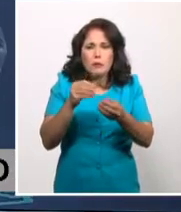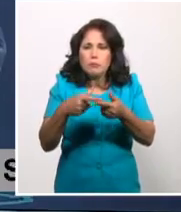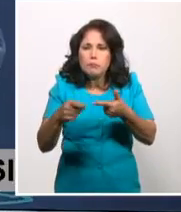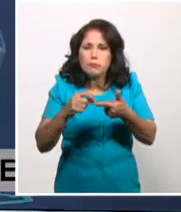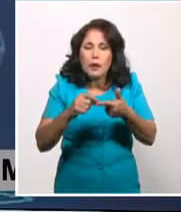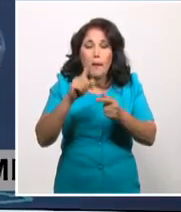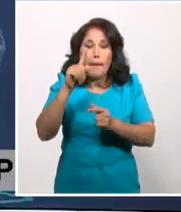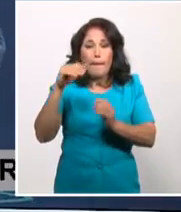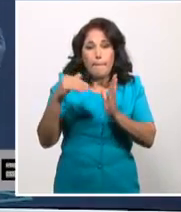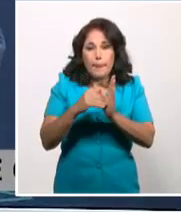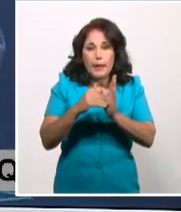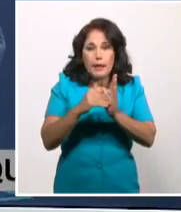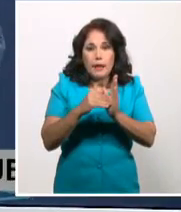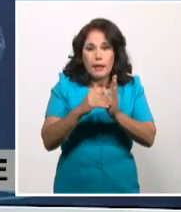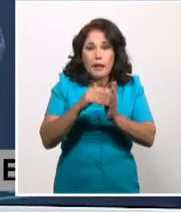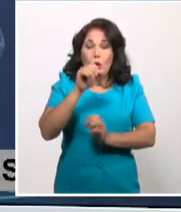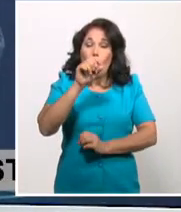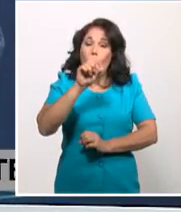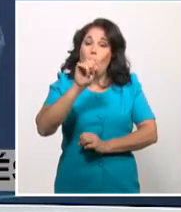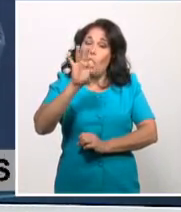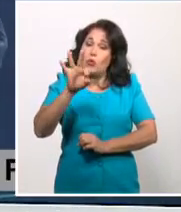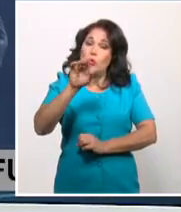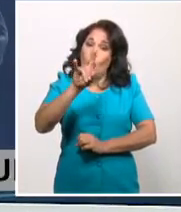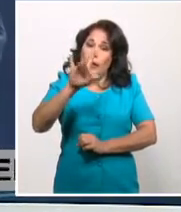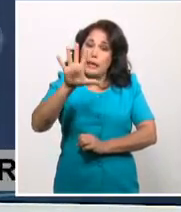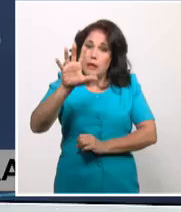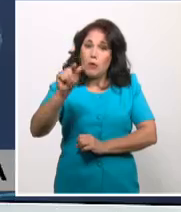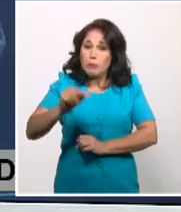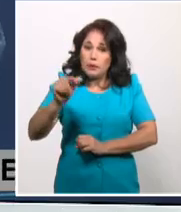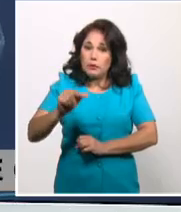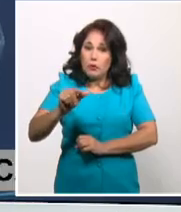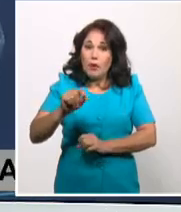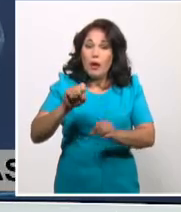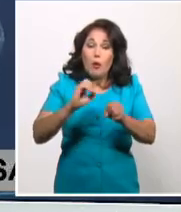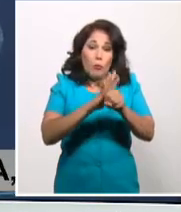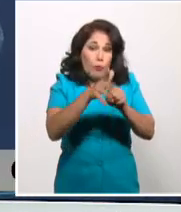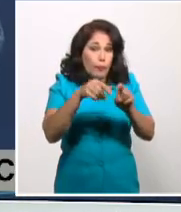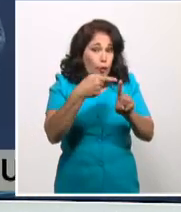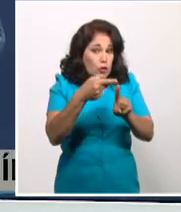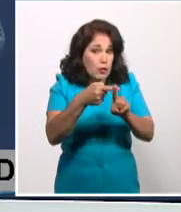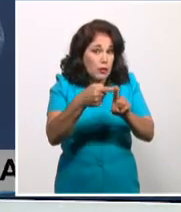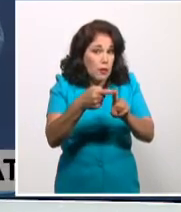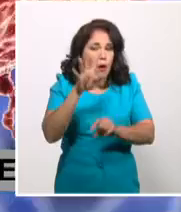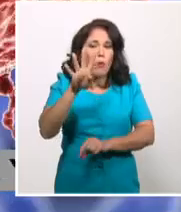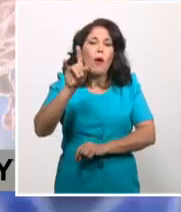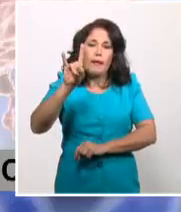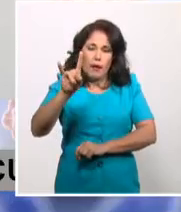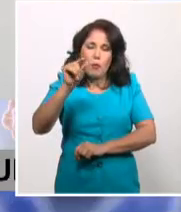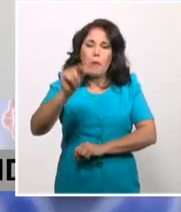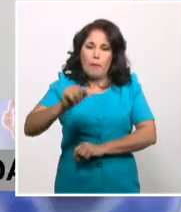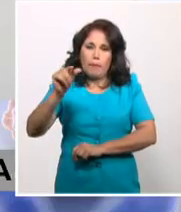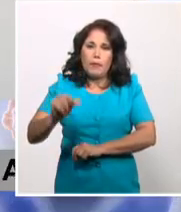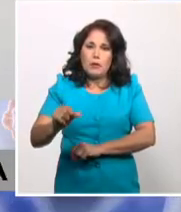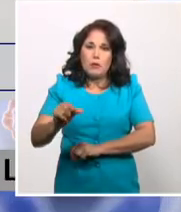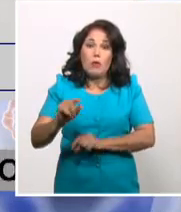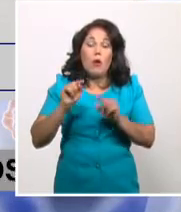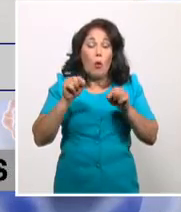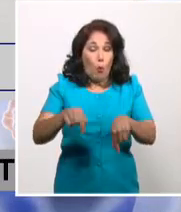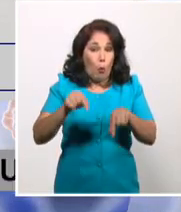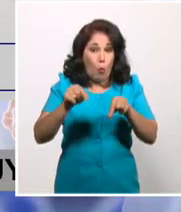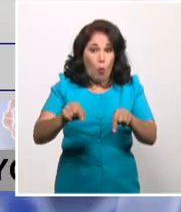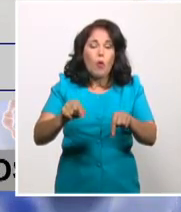1.895 personas, por supuesto, y de estas resultaron positivas 49 personas. Por lo tanto, hoy